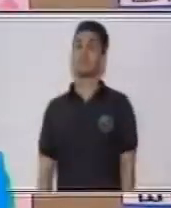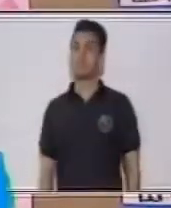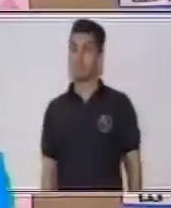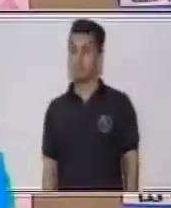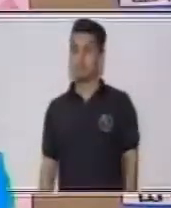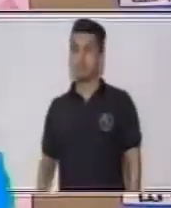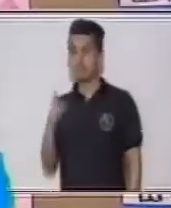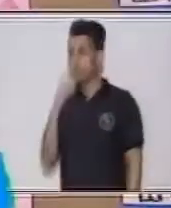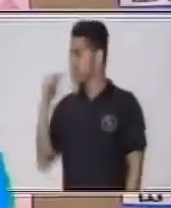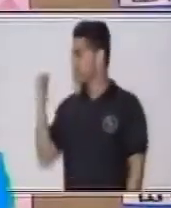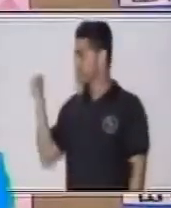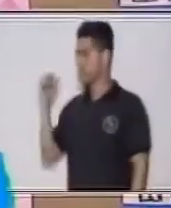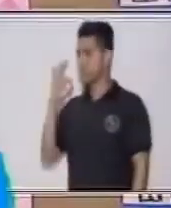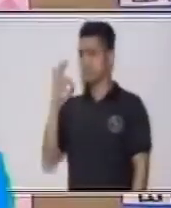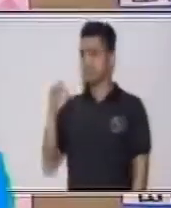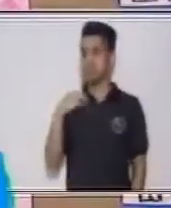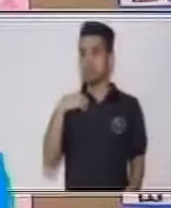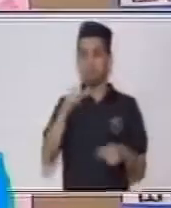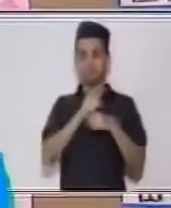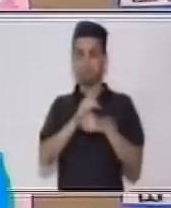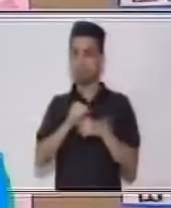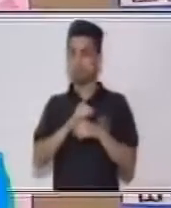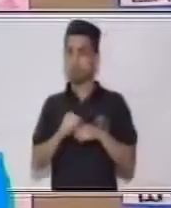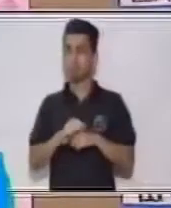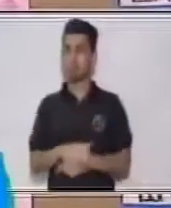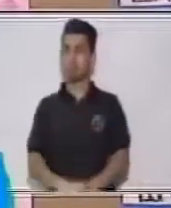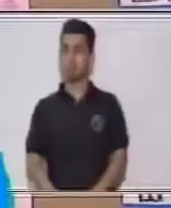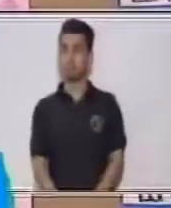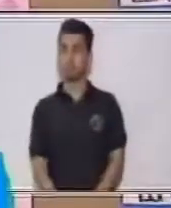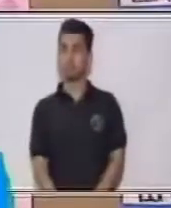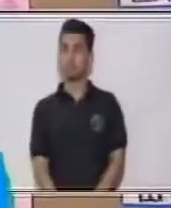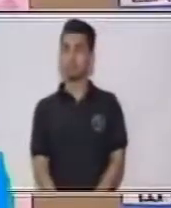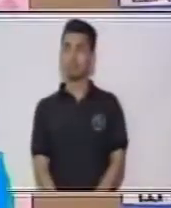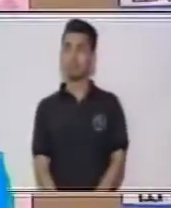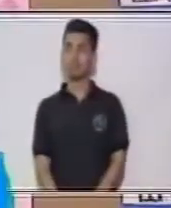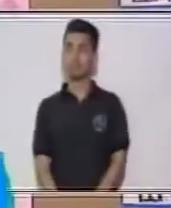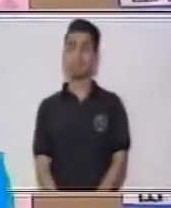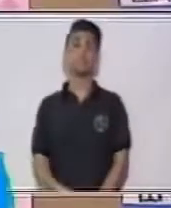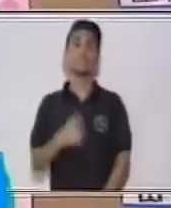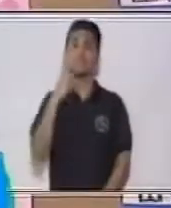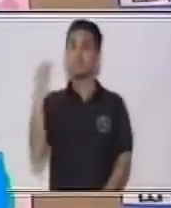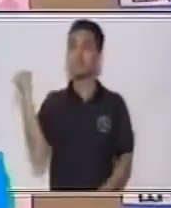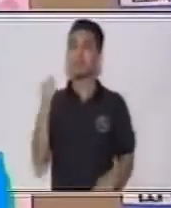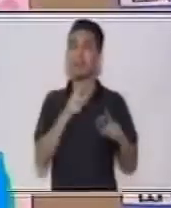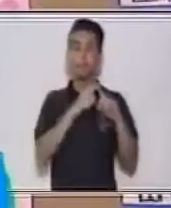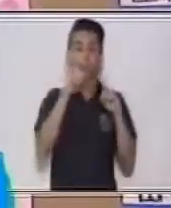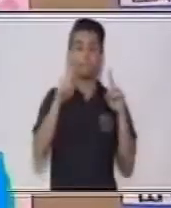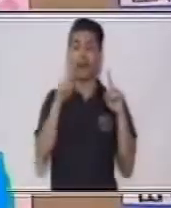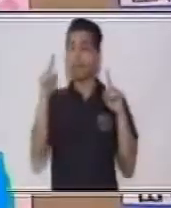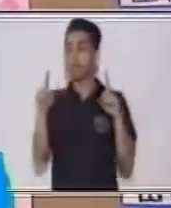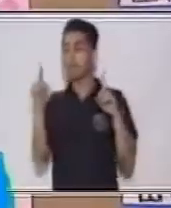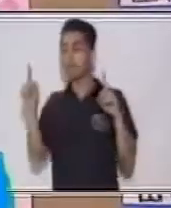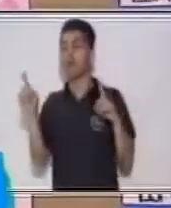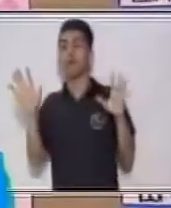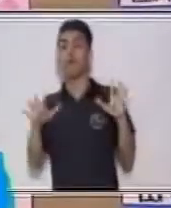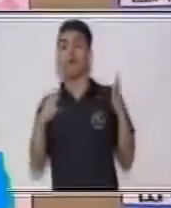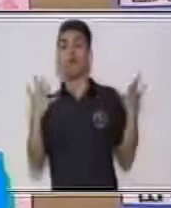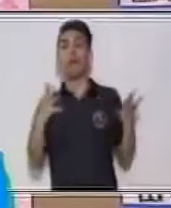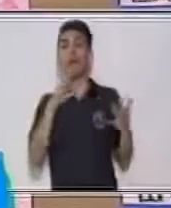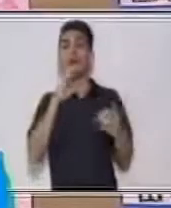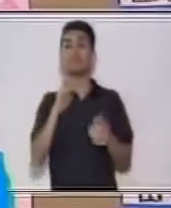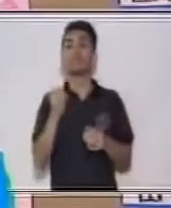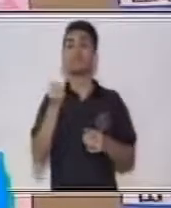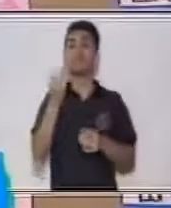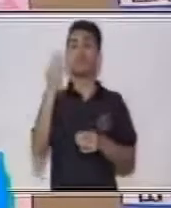aquí hemos trabajado si yo les pregunto cuál es la regla de este patrón o cuál es el número que utilizamos